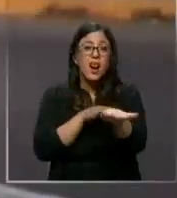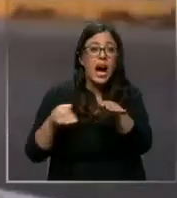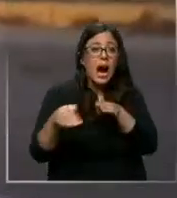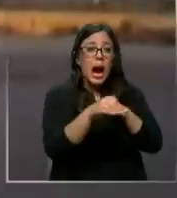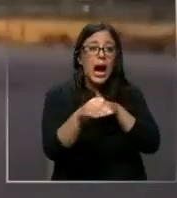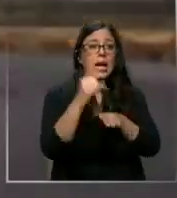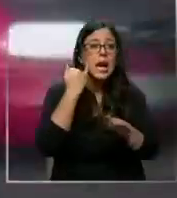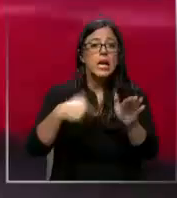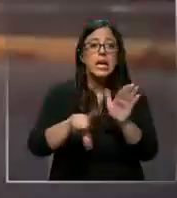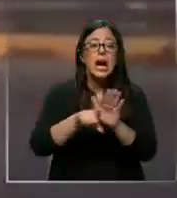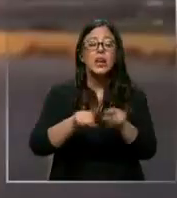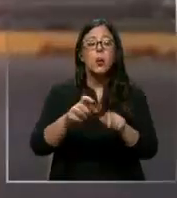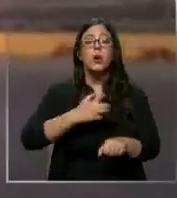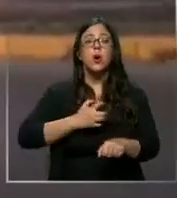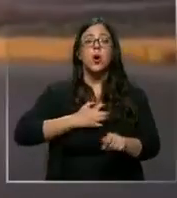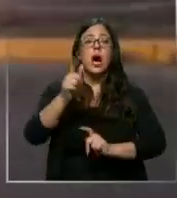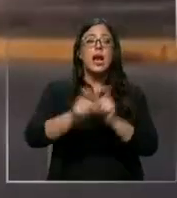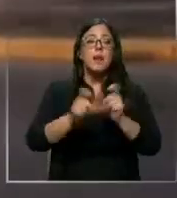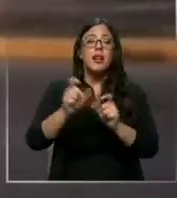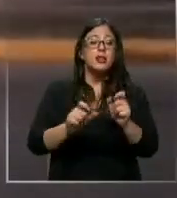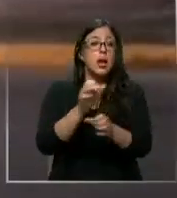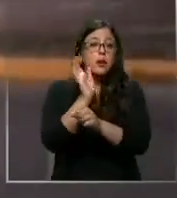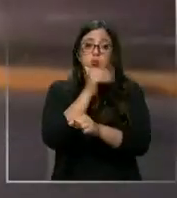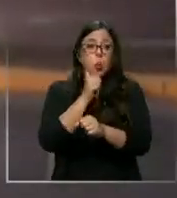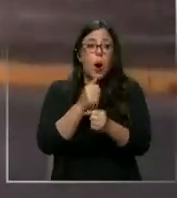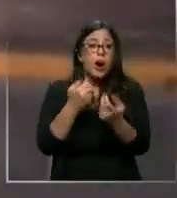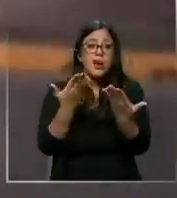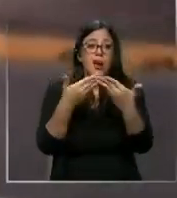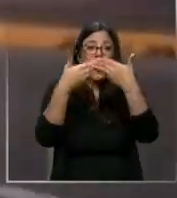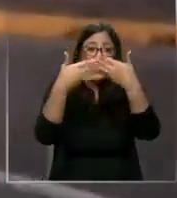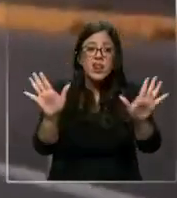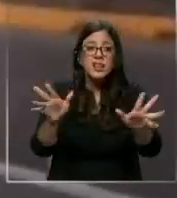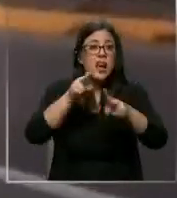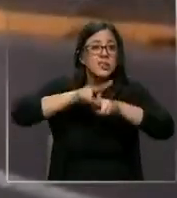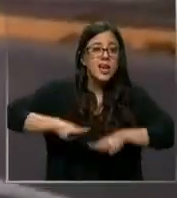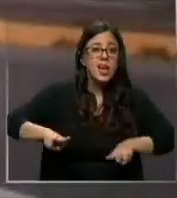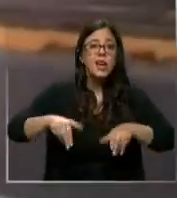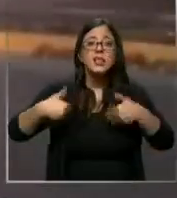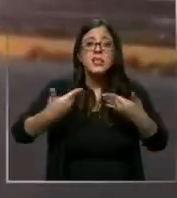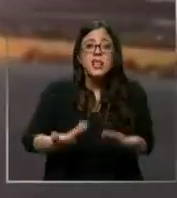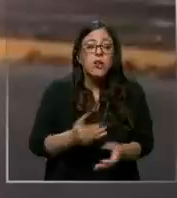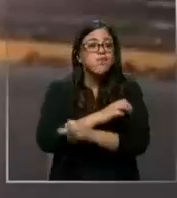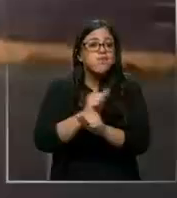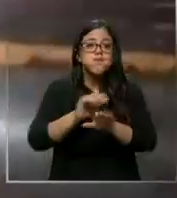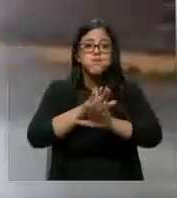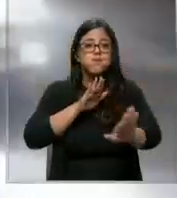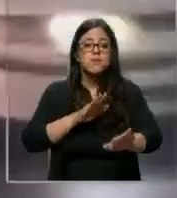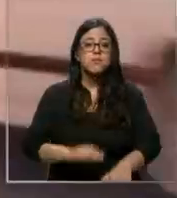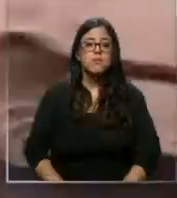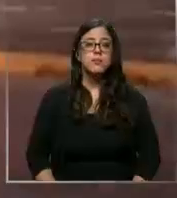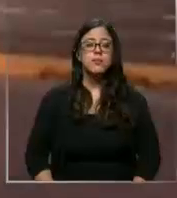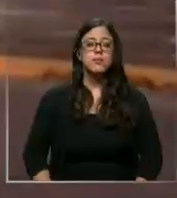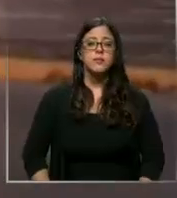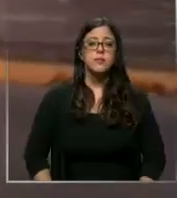decenas de vecinos que ven coartada su libertad y tranquilidad sin que hasta ahora puedan evitarlo.